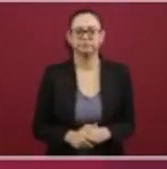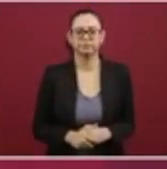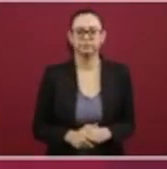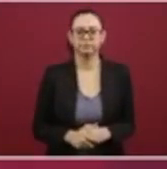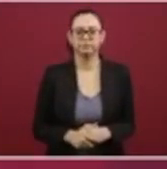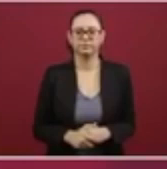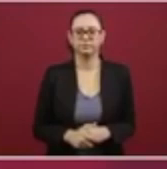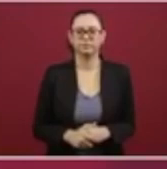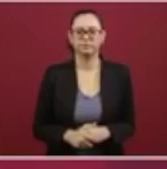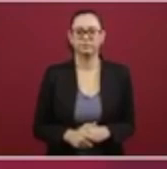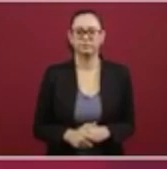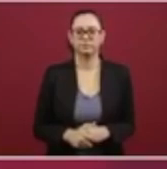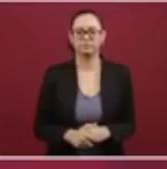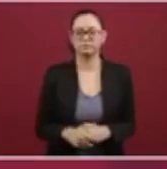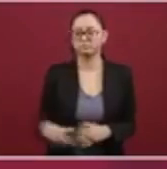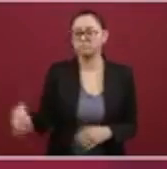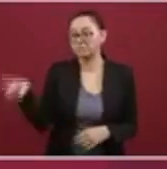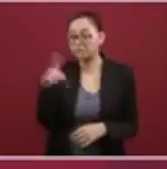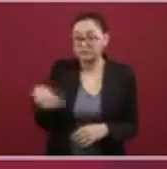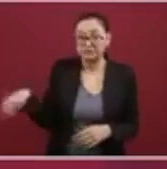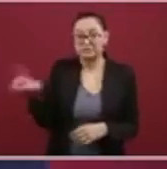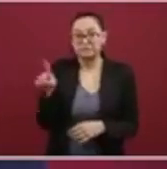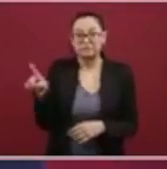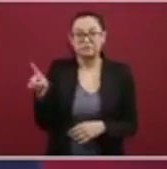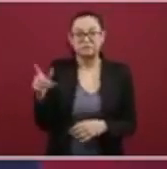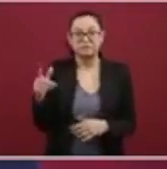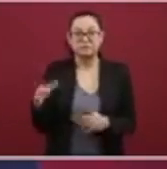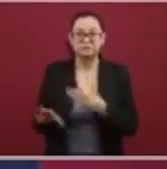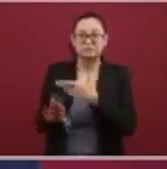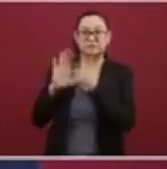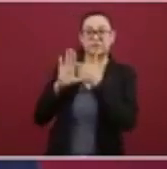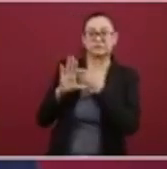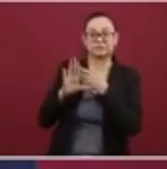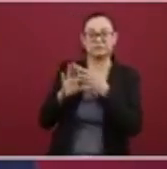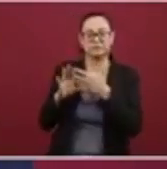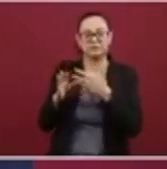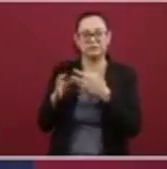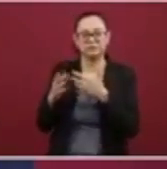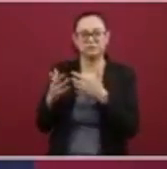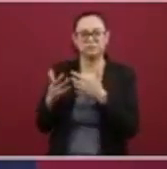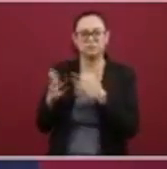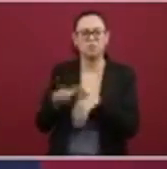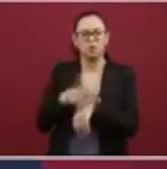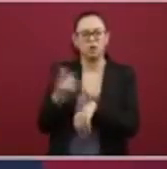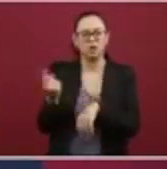no les gusta que cambie la política